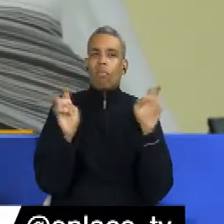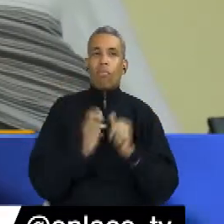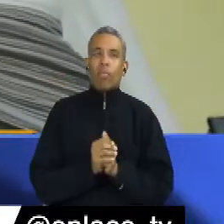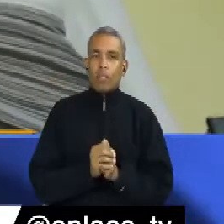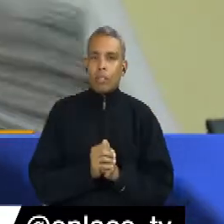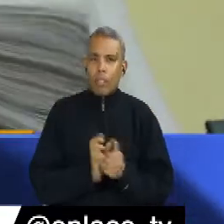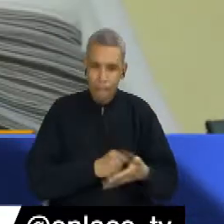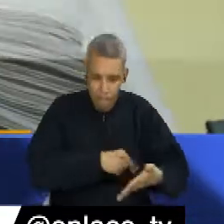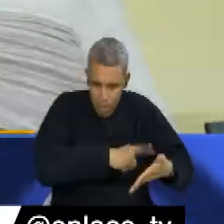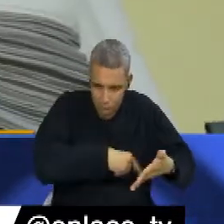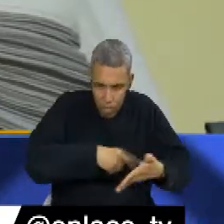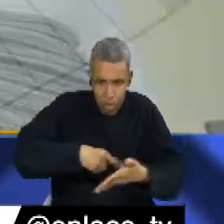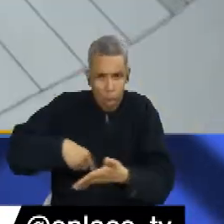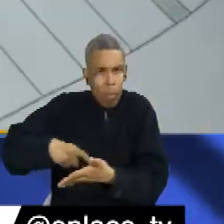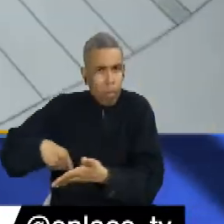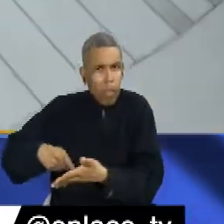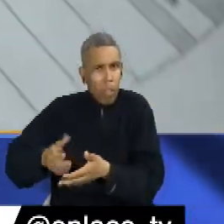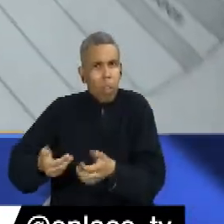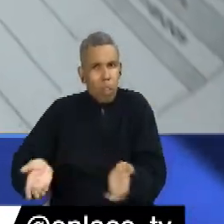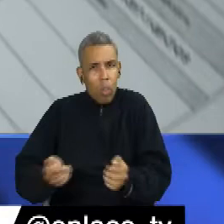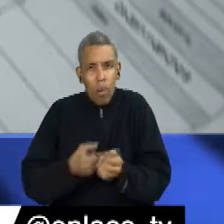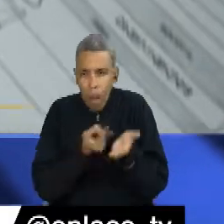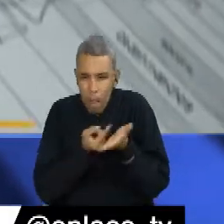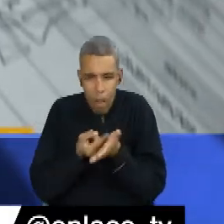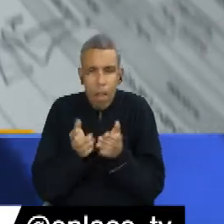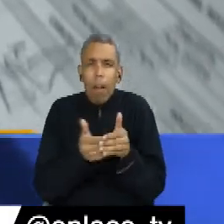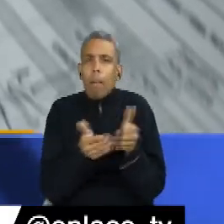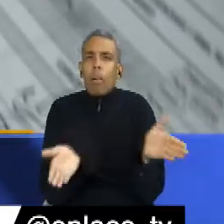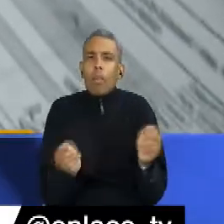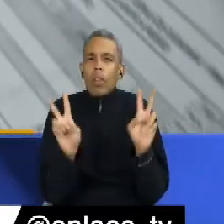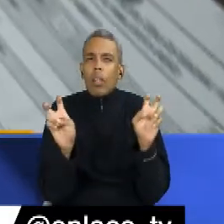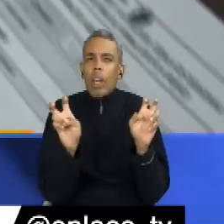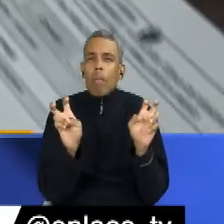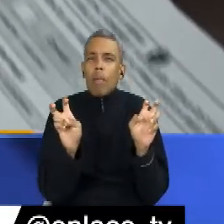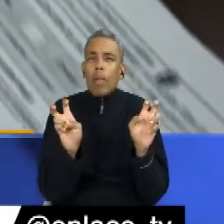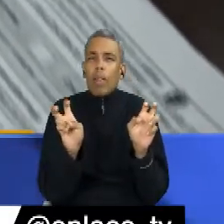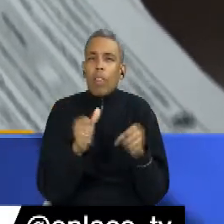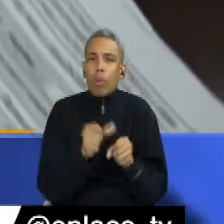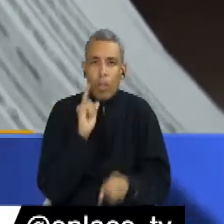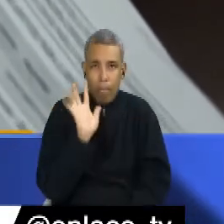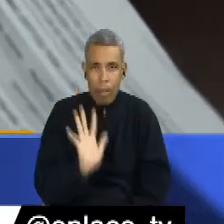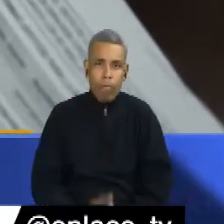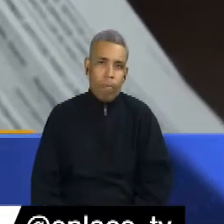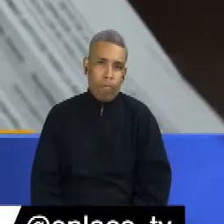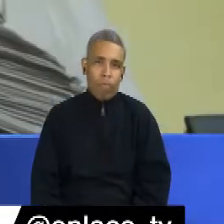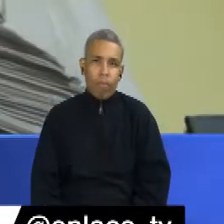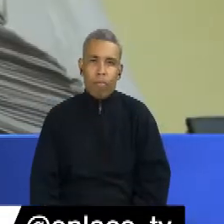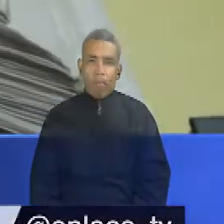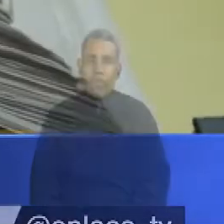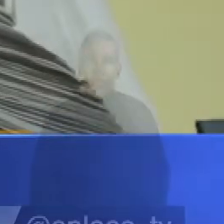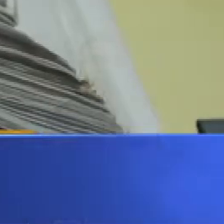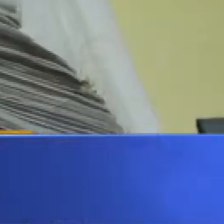la convocatoria a un cabildo abierto para debatir el futuro del PMRB. Ya volvemos.